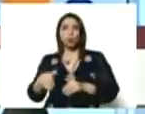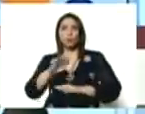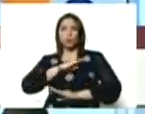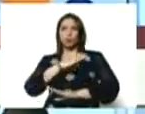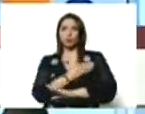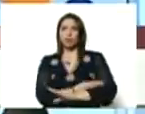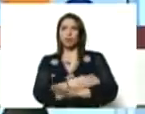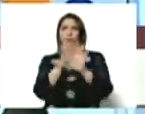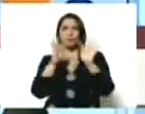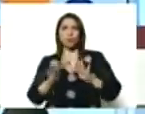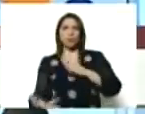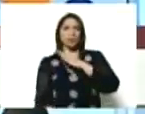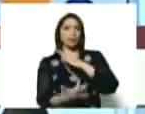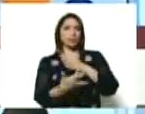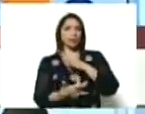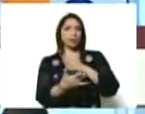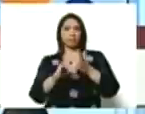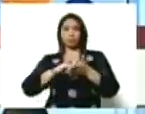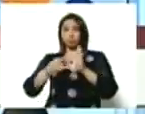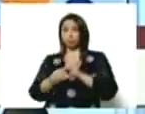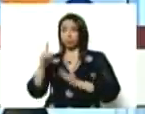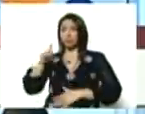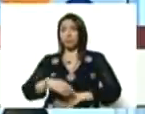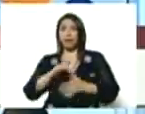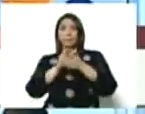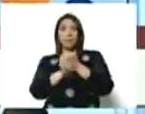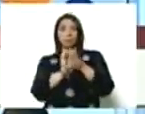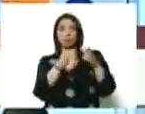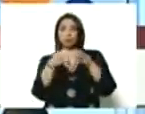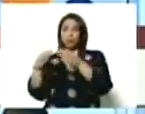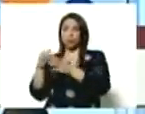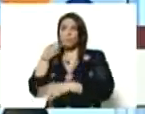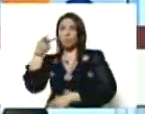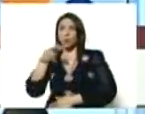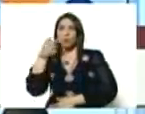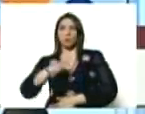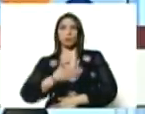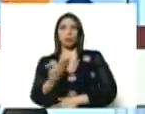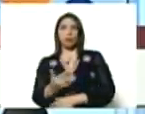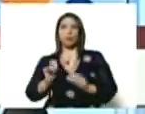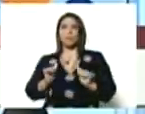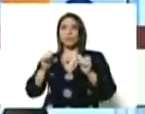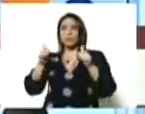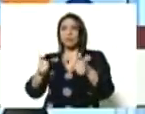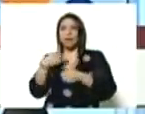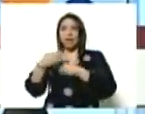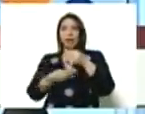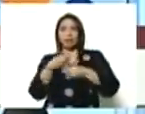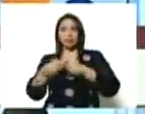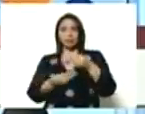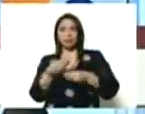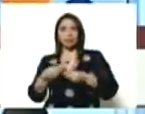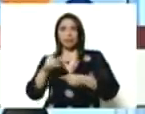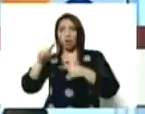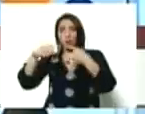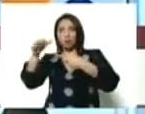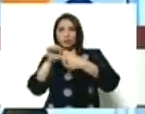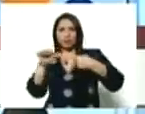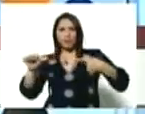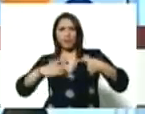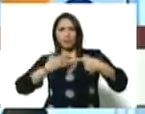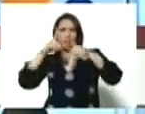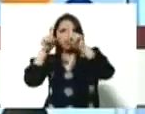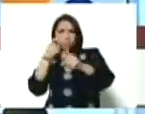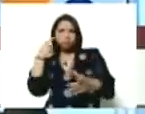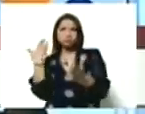los elementos que ustedes, compañeros de las organizaciones políticas, van a auditar a partir de la semana que viene. Se garantiza el principio de un